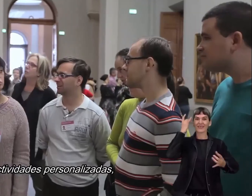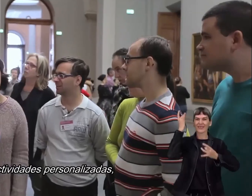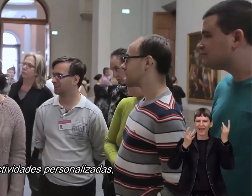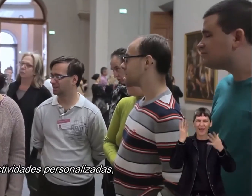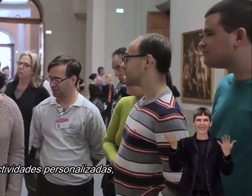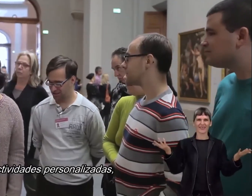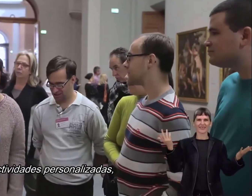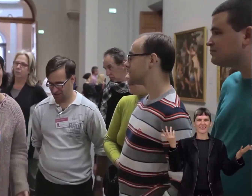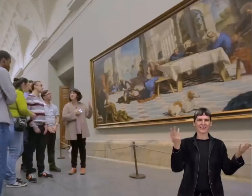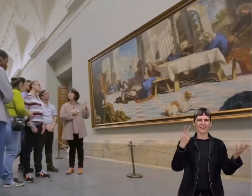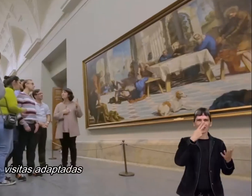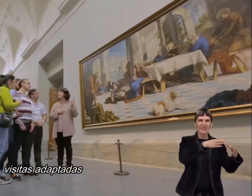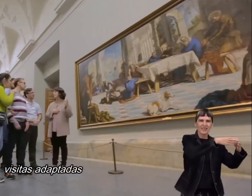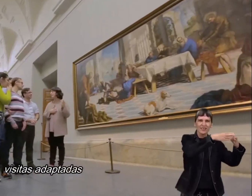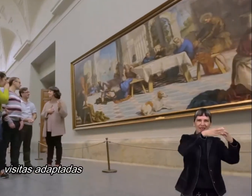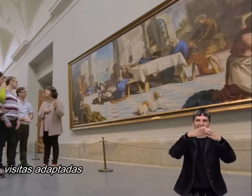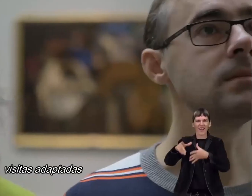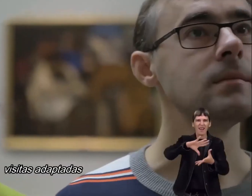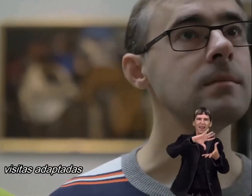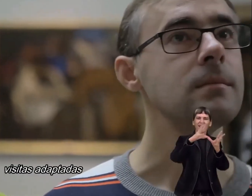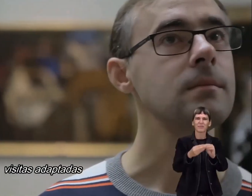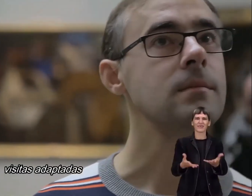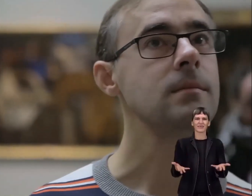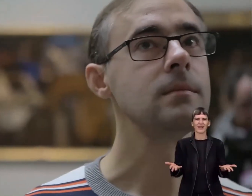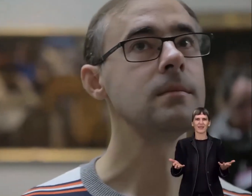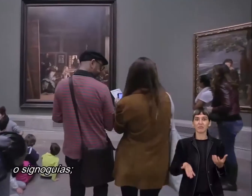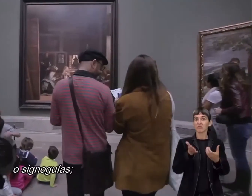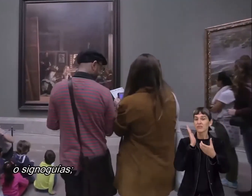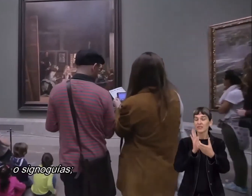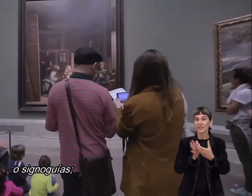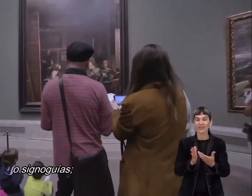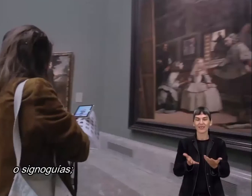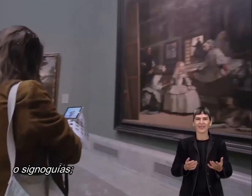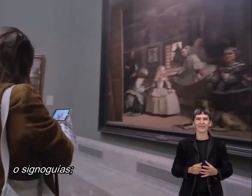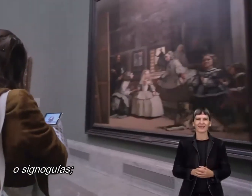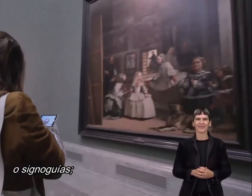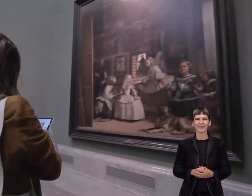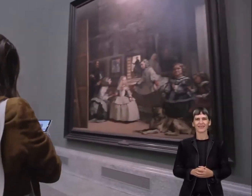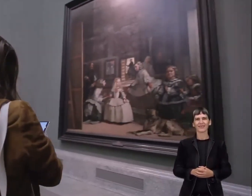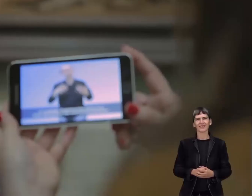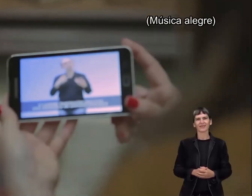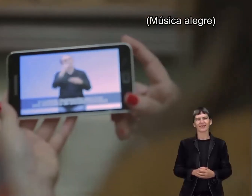personalizadas visitas adaptadas o signo guías